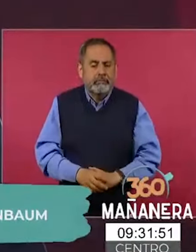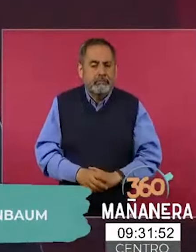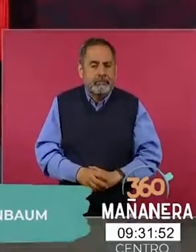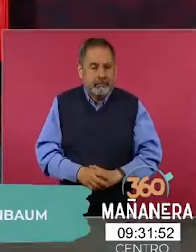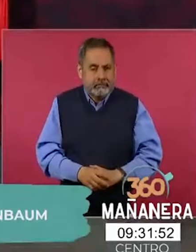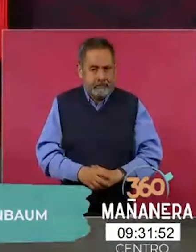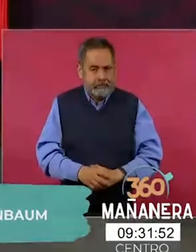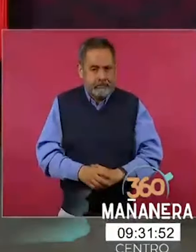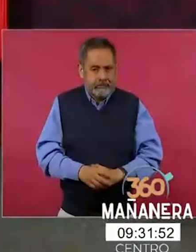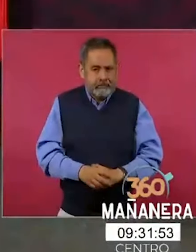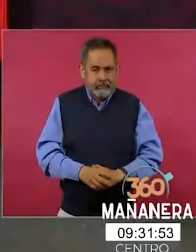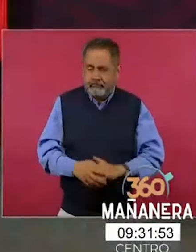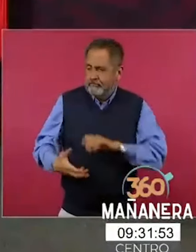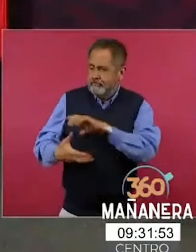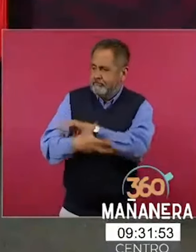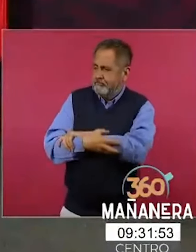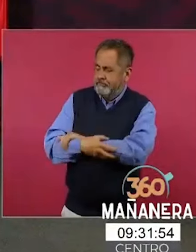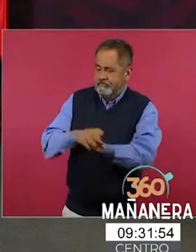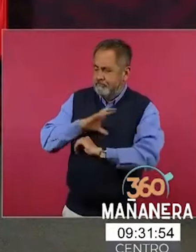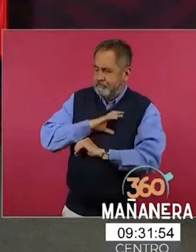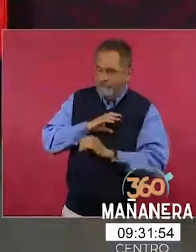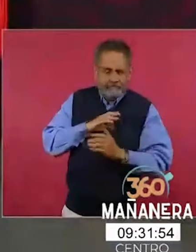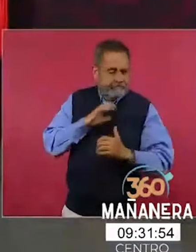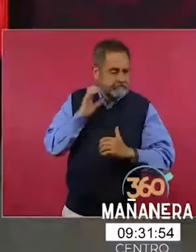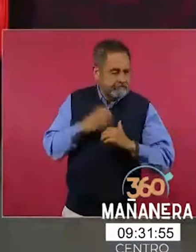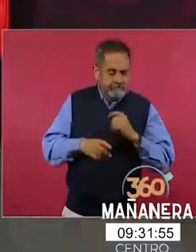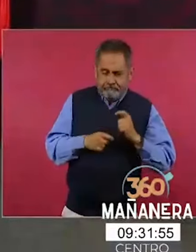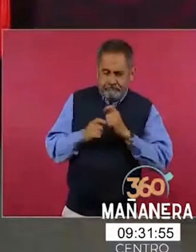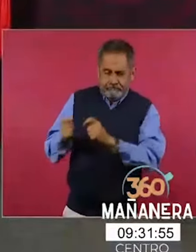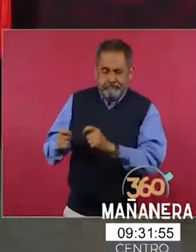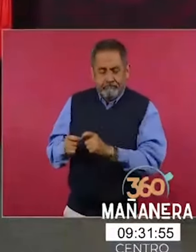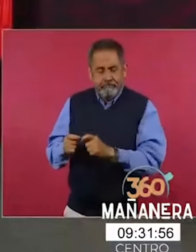ordenada fraterna